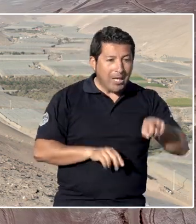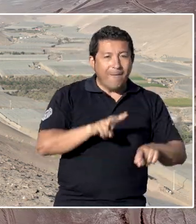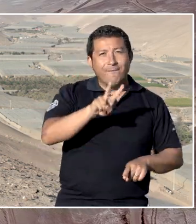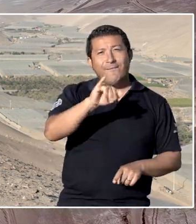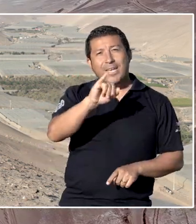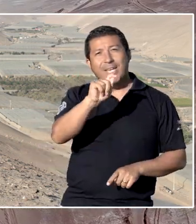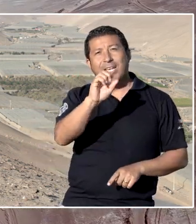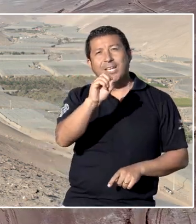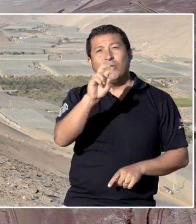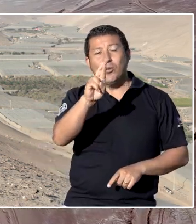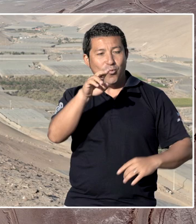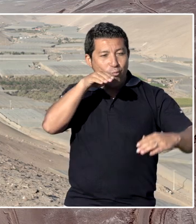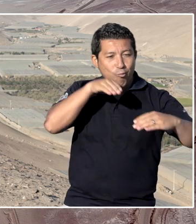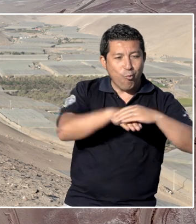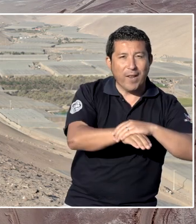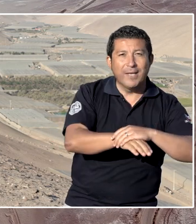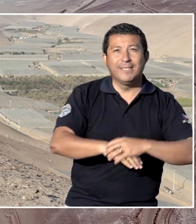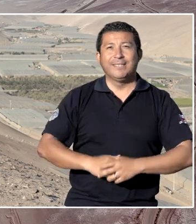y vítor